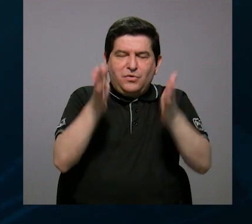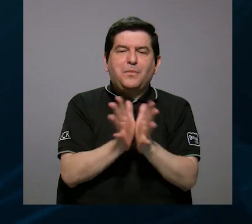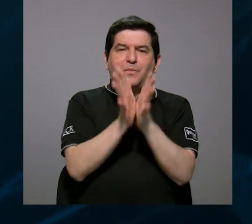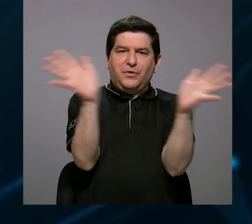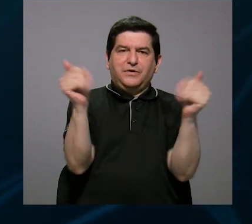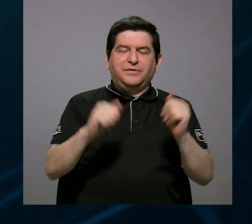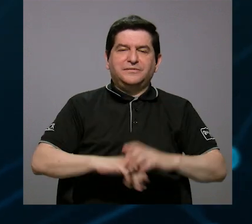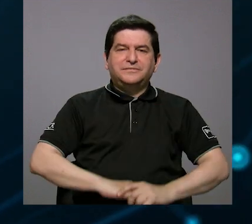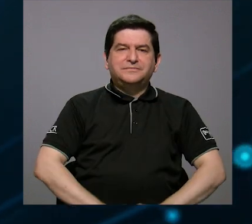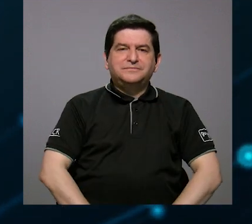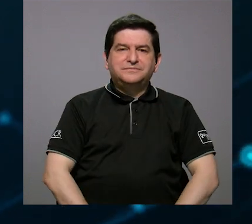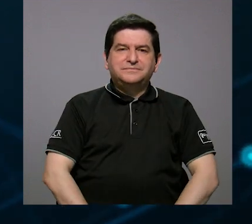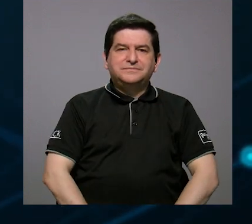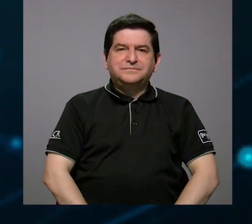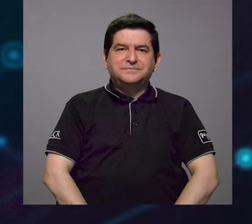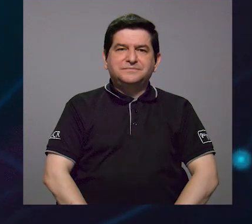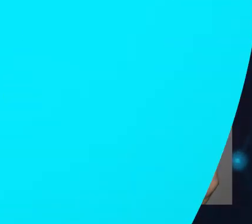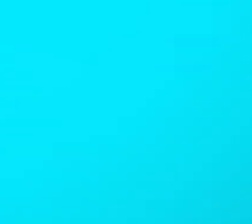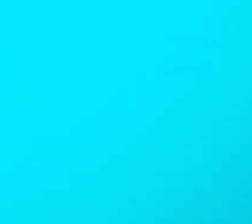empleados públicos.